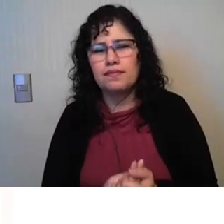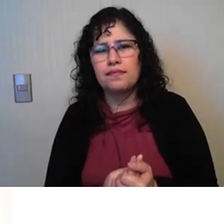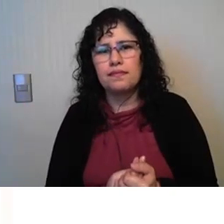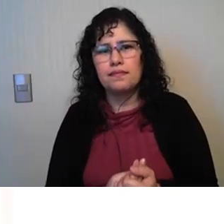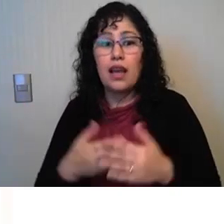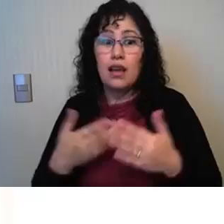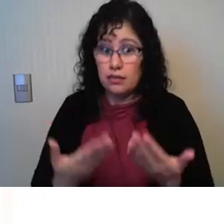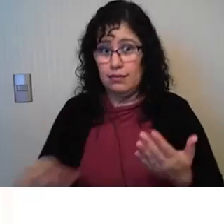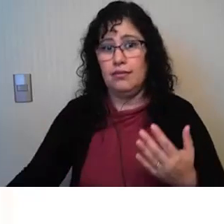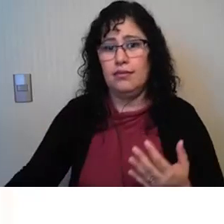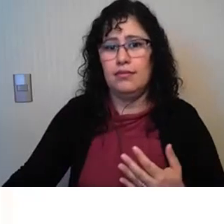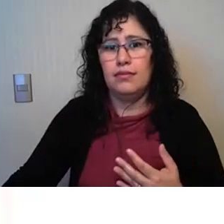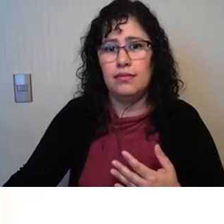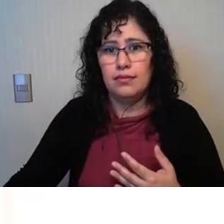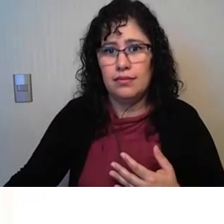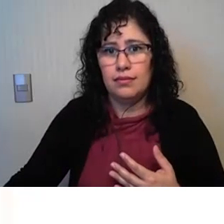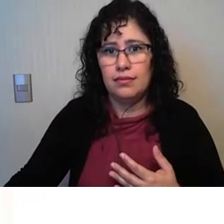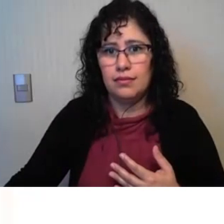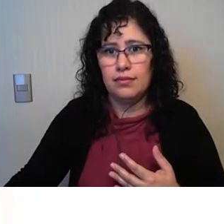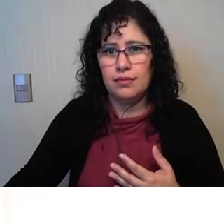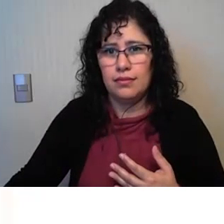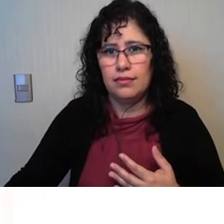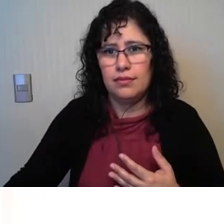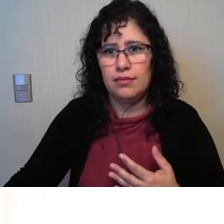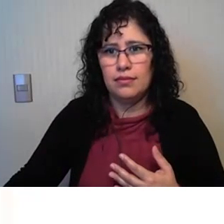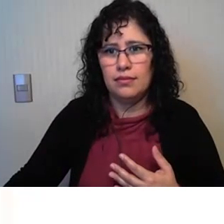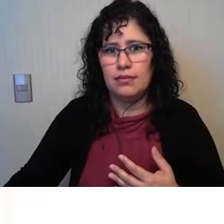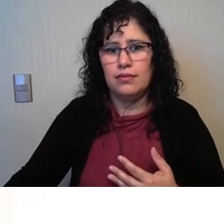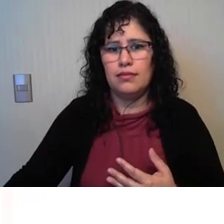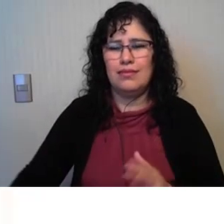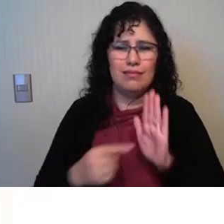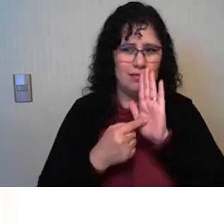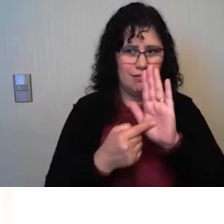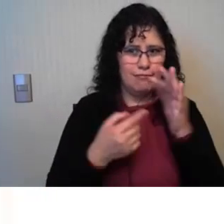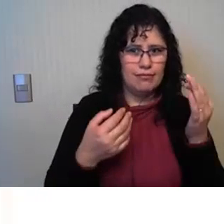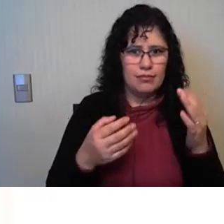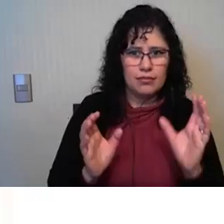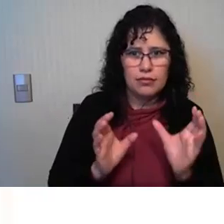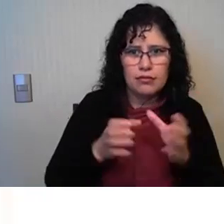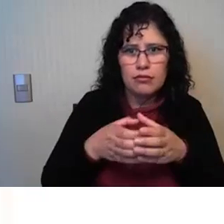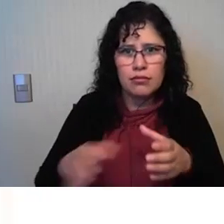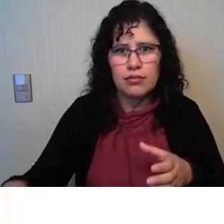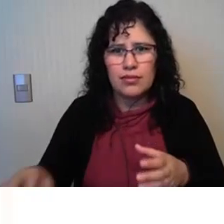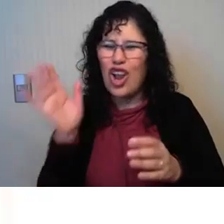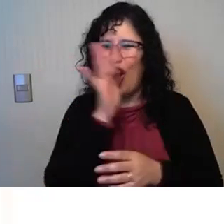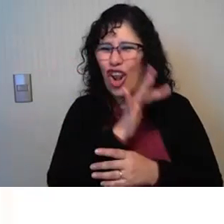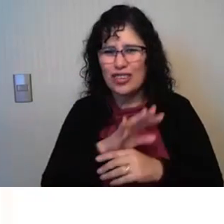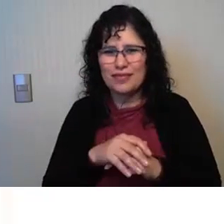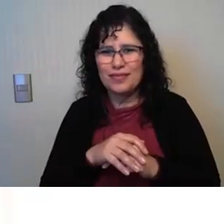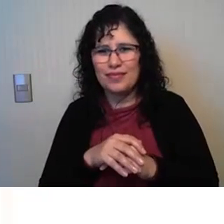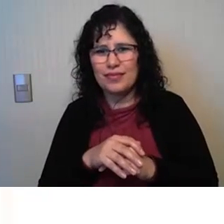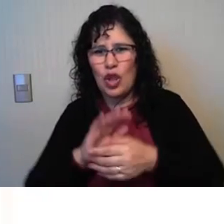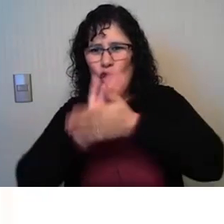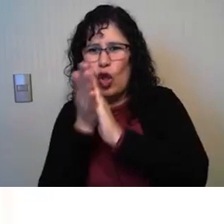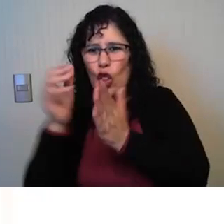Ahora, simplemente para mostrarles en conjunto, acá están en colores todos los